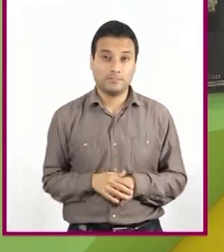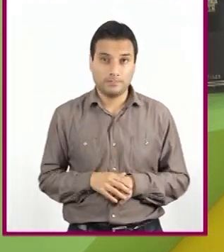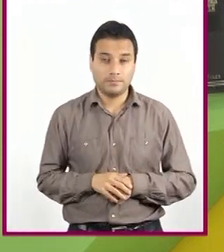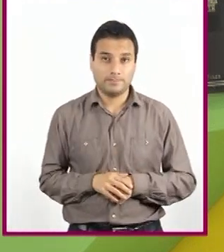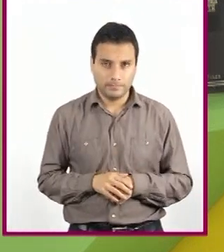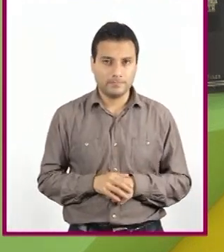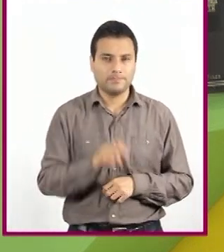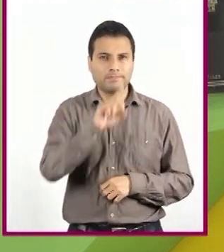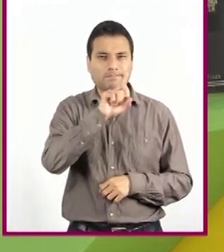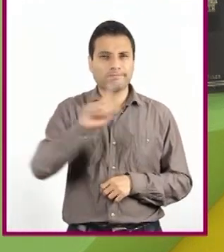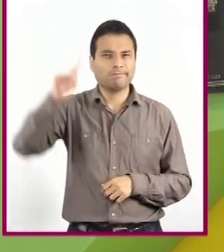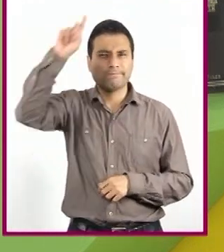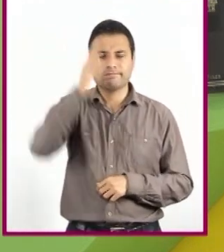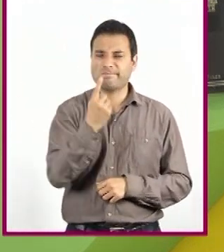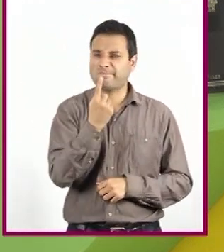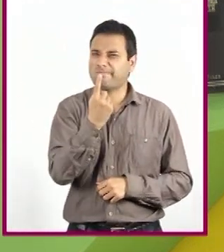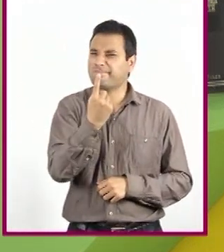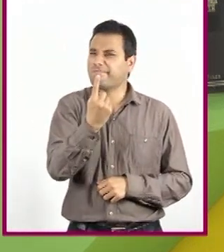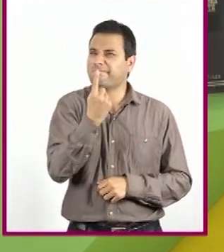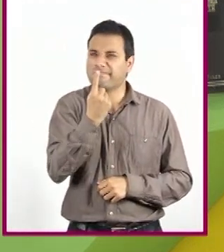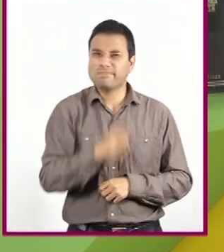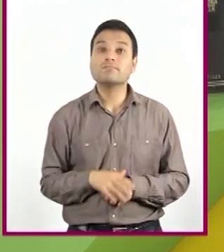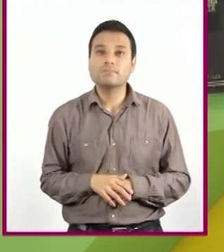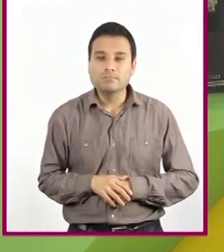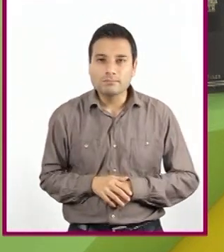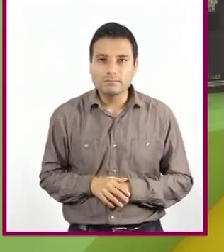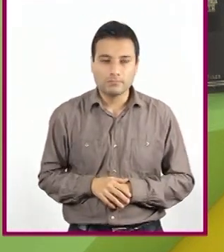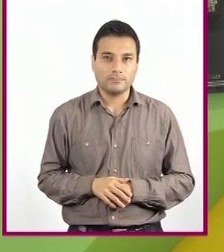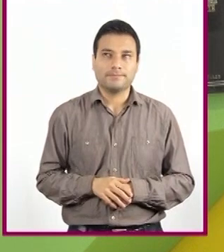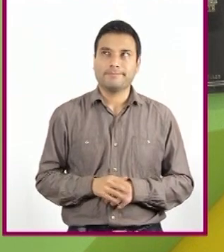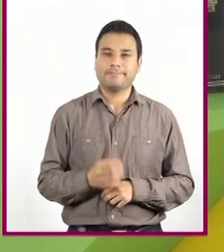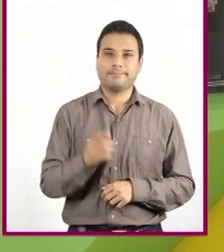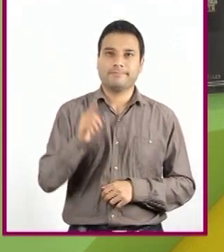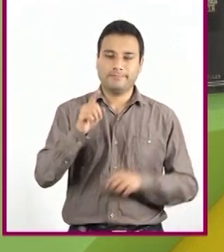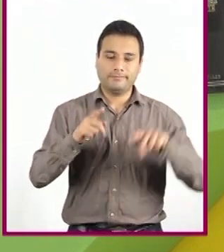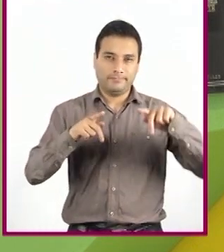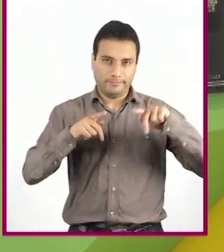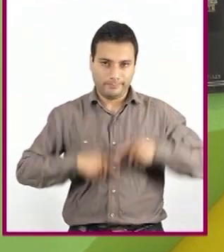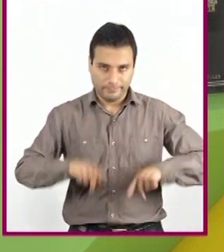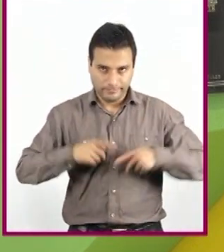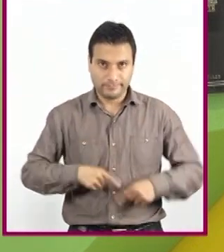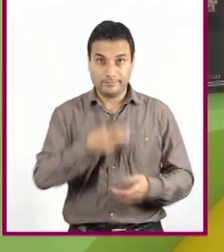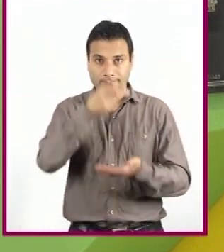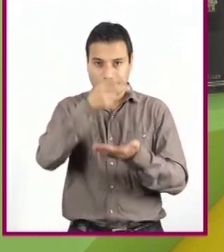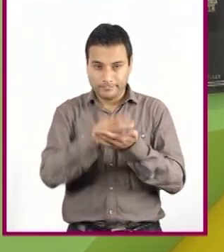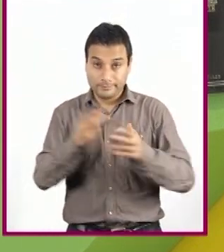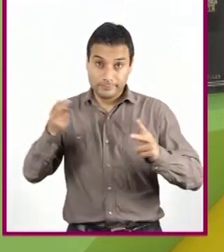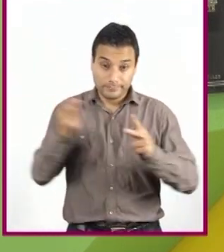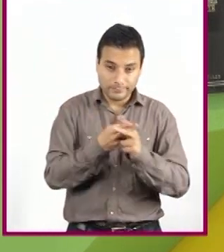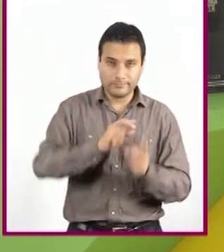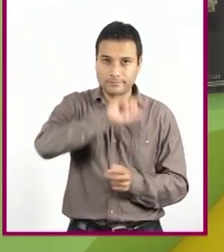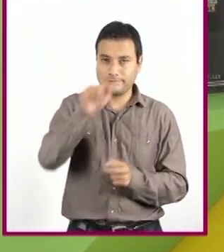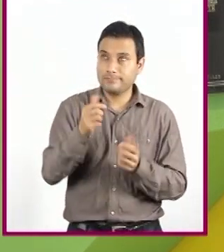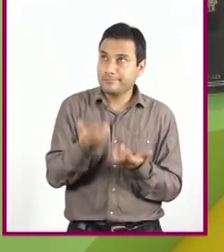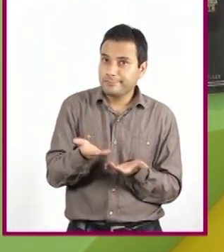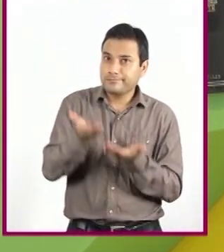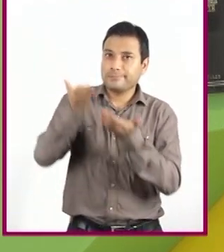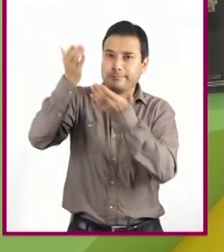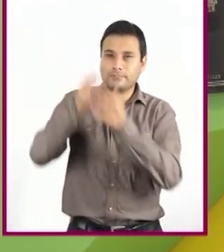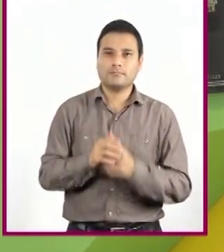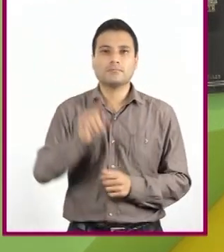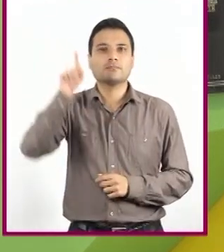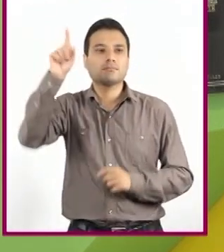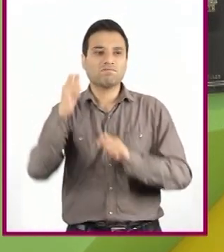deidad central recibe a las víctimas del sacrificio y otorga objetos que denotan poderío